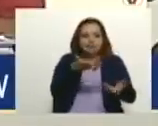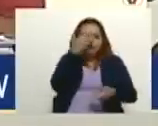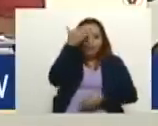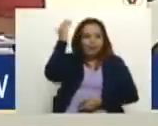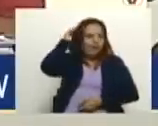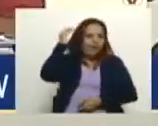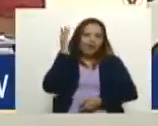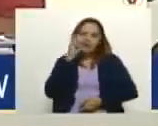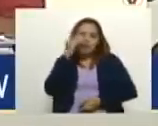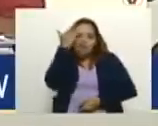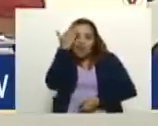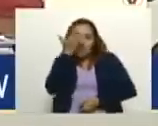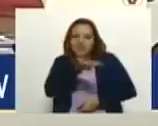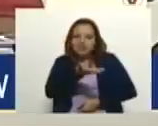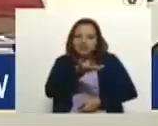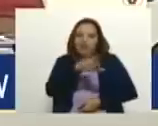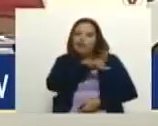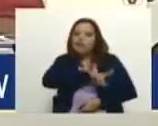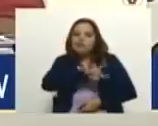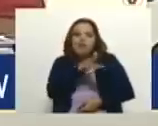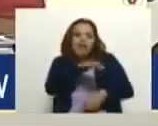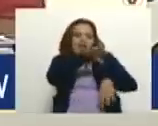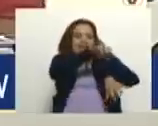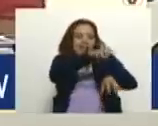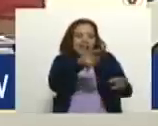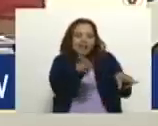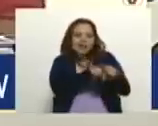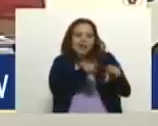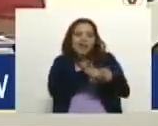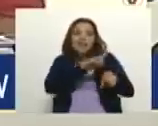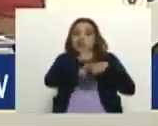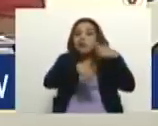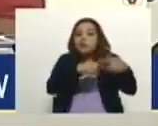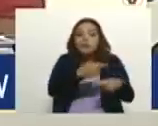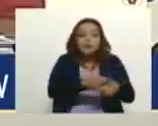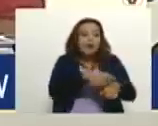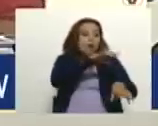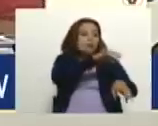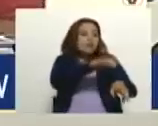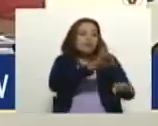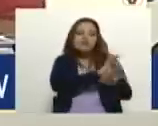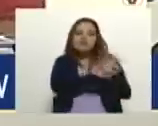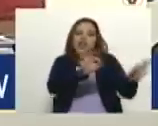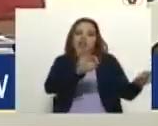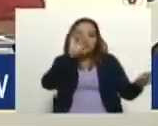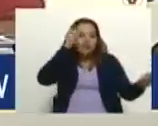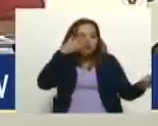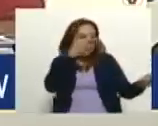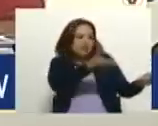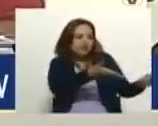La están usando. Y cuando terminen de usarla, nadie se va a acordar de ella.